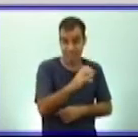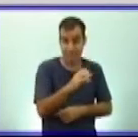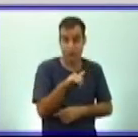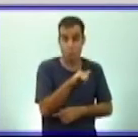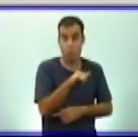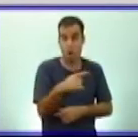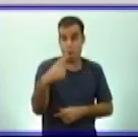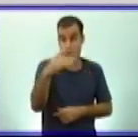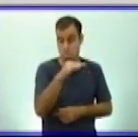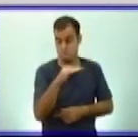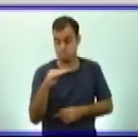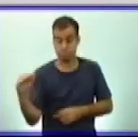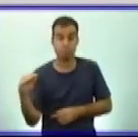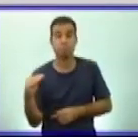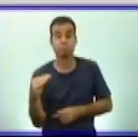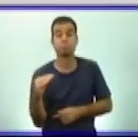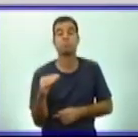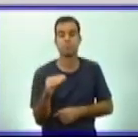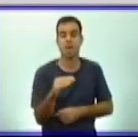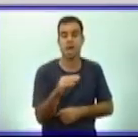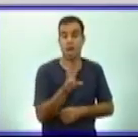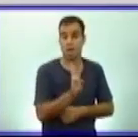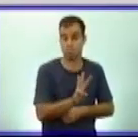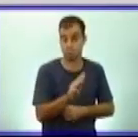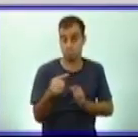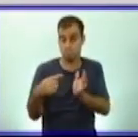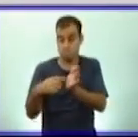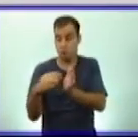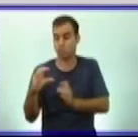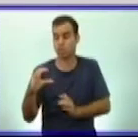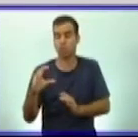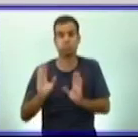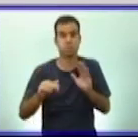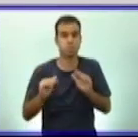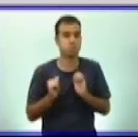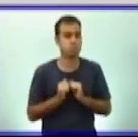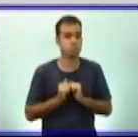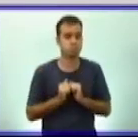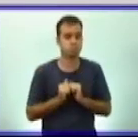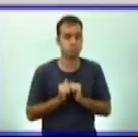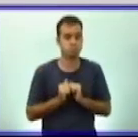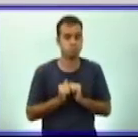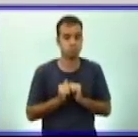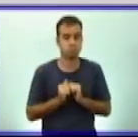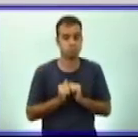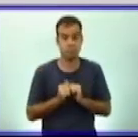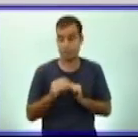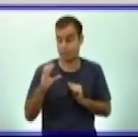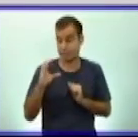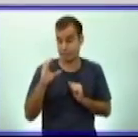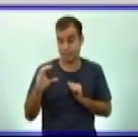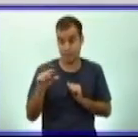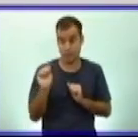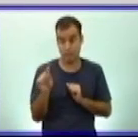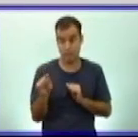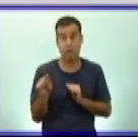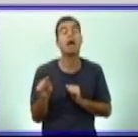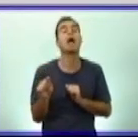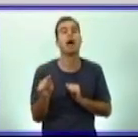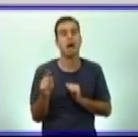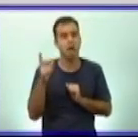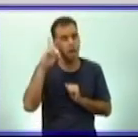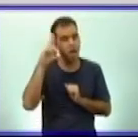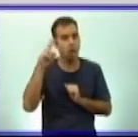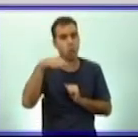del generador y de la capacidad del capacitor. Esta capacidad del capacitor, recuerden ustedes